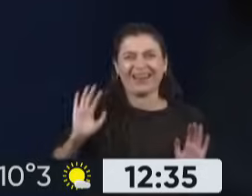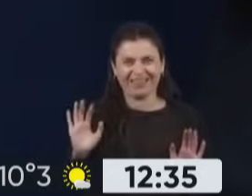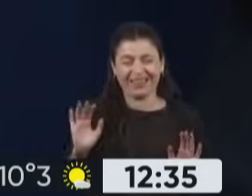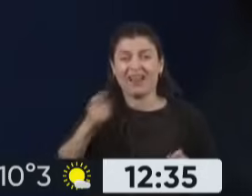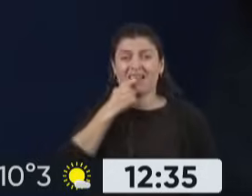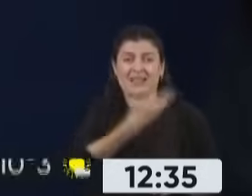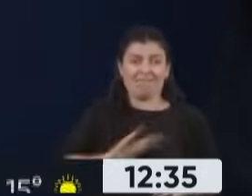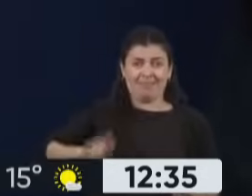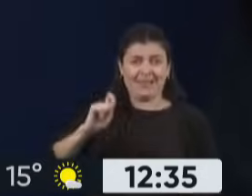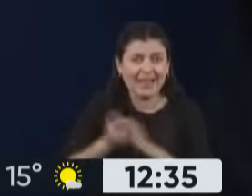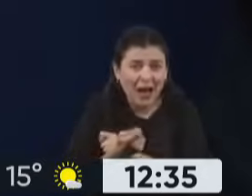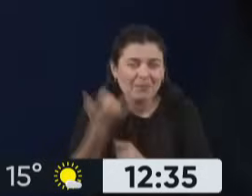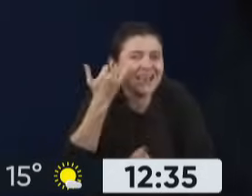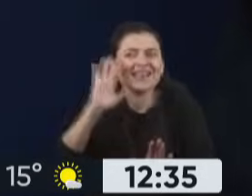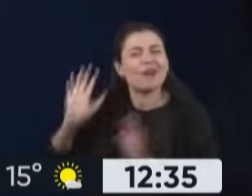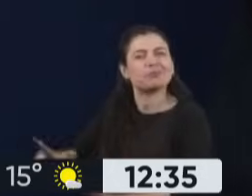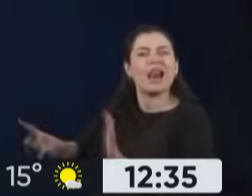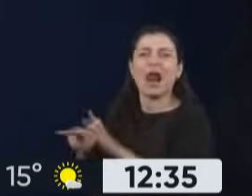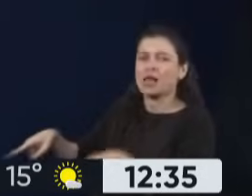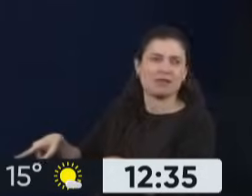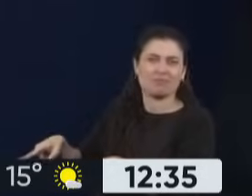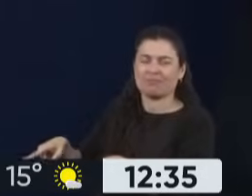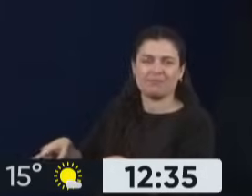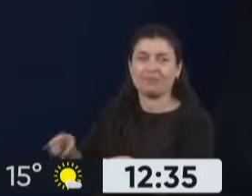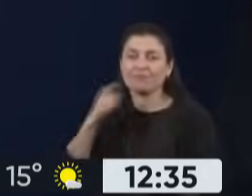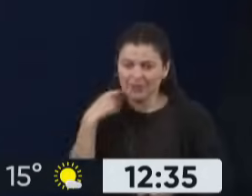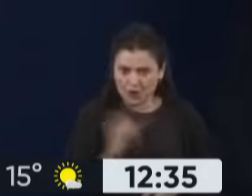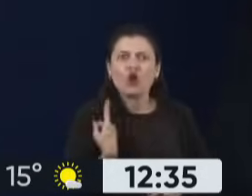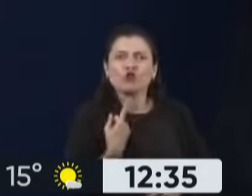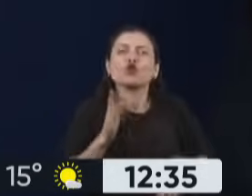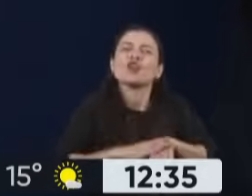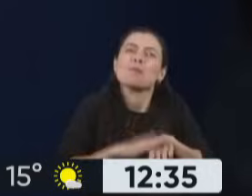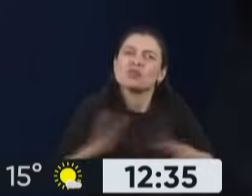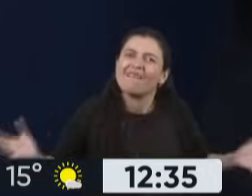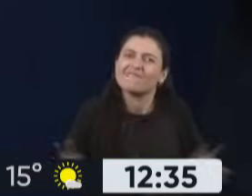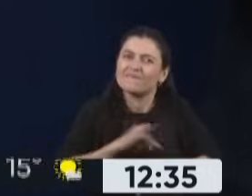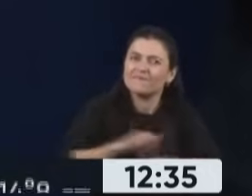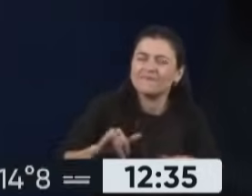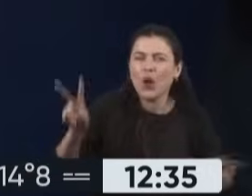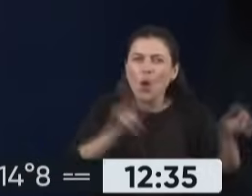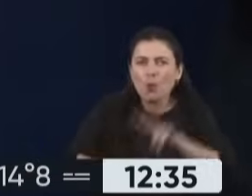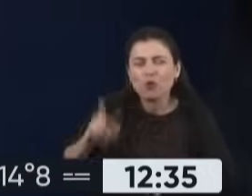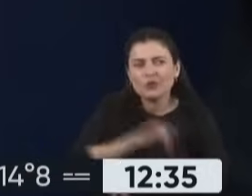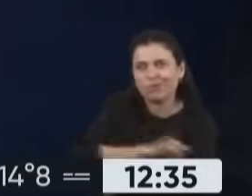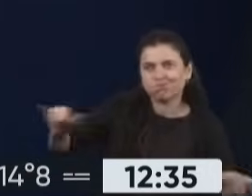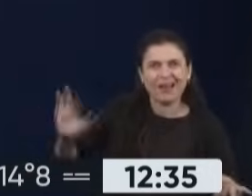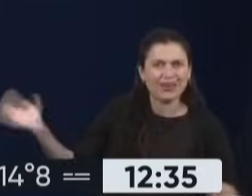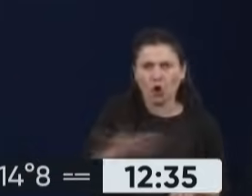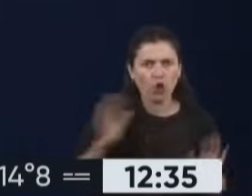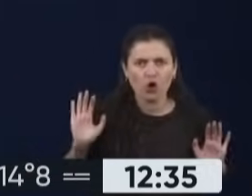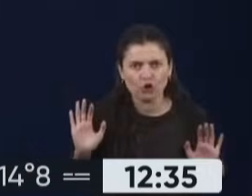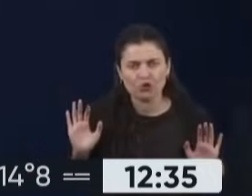Nosotros somos los que estamos promoviendo esto, o sea que además está de decir que nosotros estamos de acuerdo porque somos